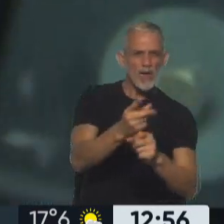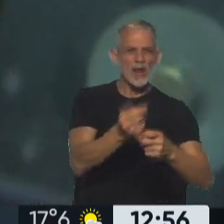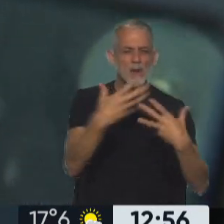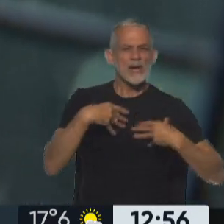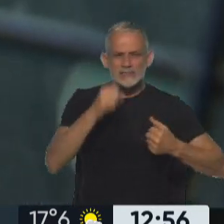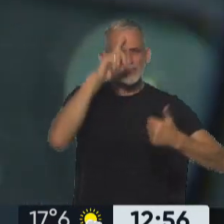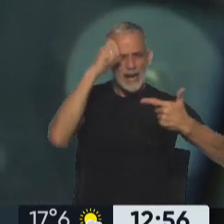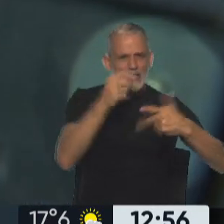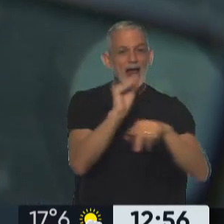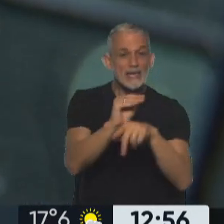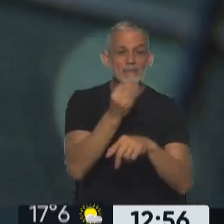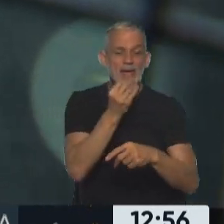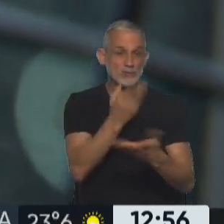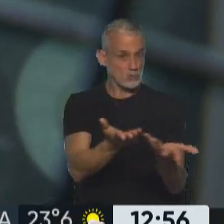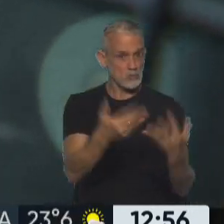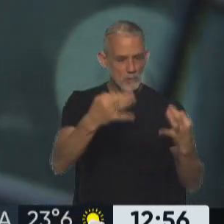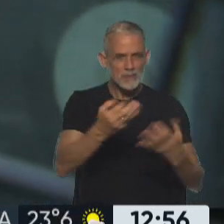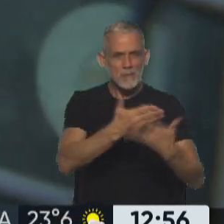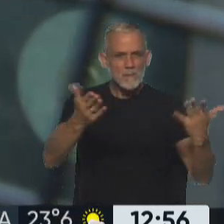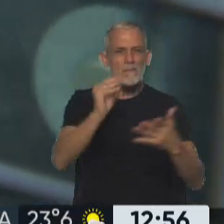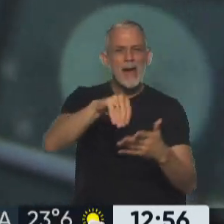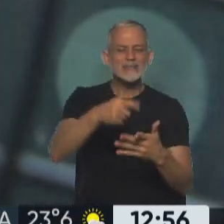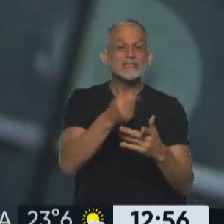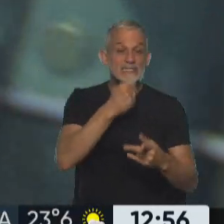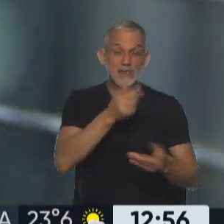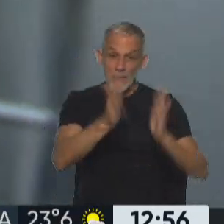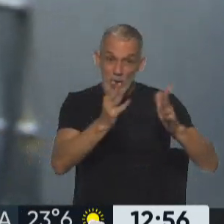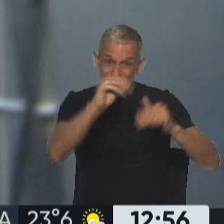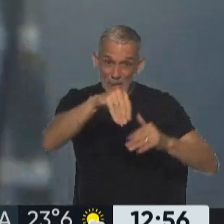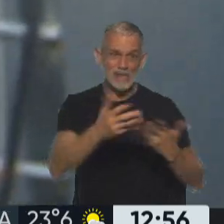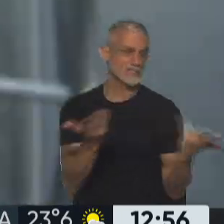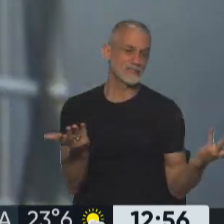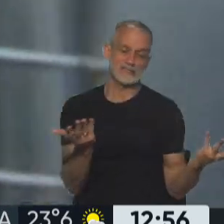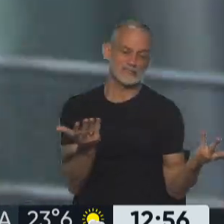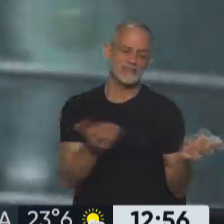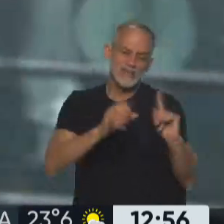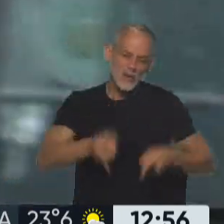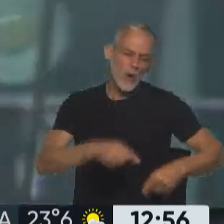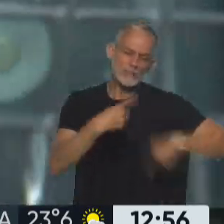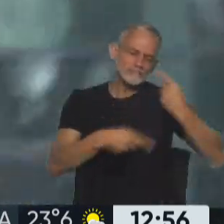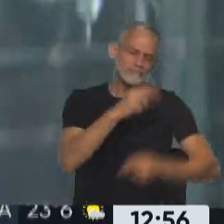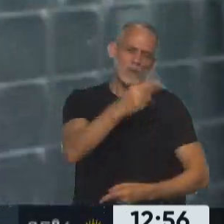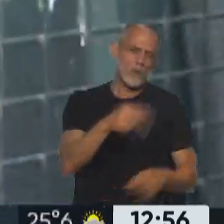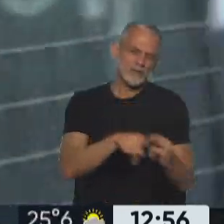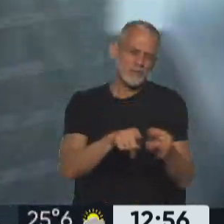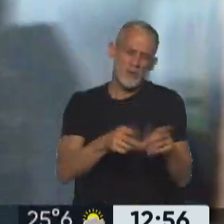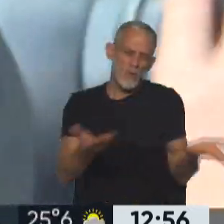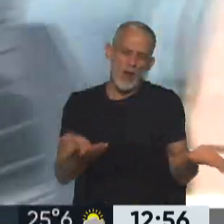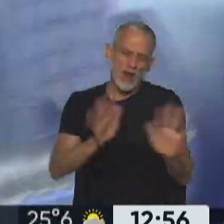salud o alimentación, si hay altos niveles de violencia delictiva, no van a poder evitar las muertes como la de Morena, eso es así.